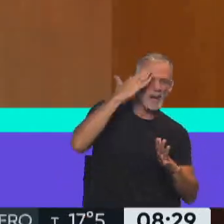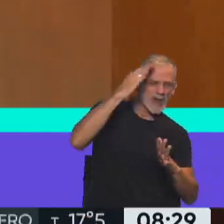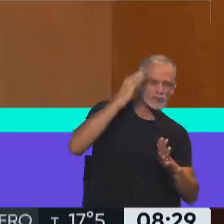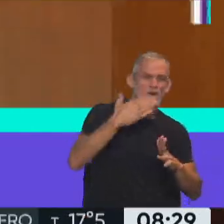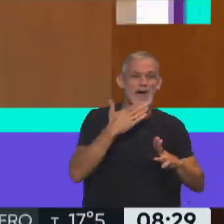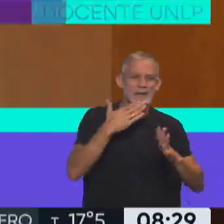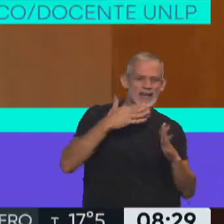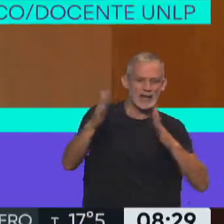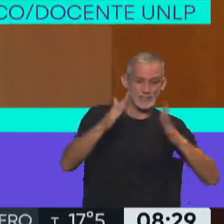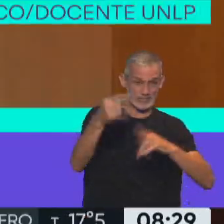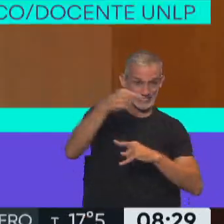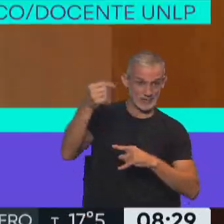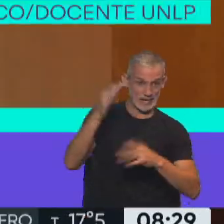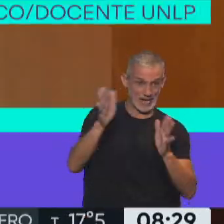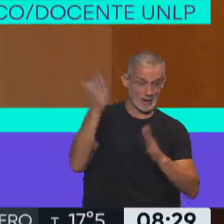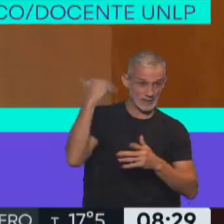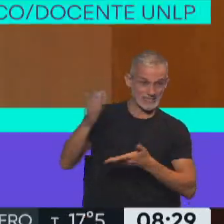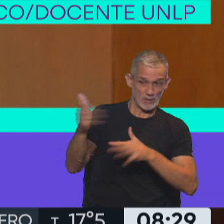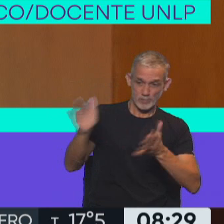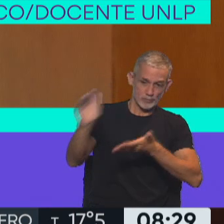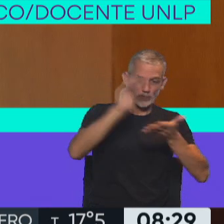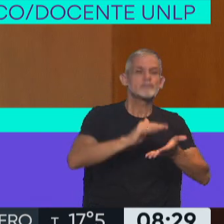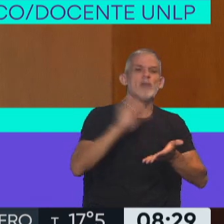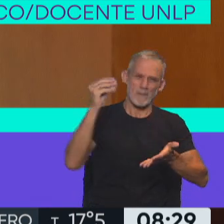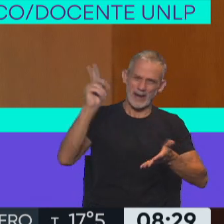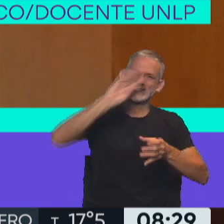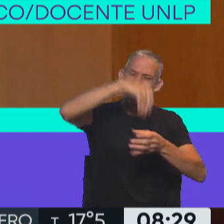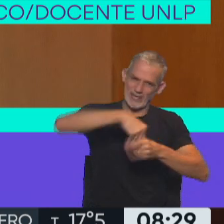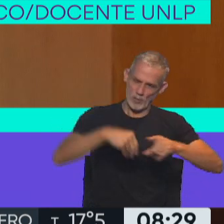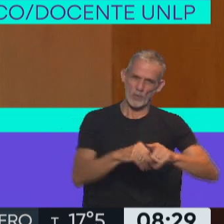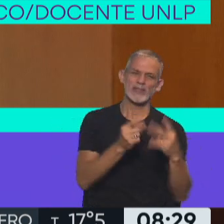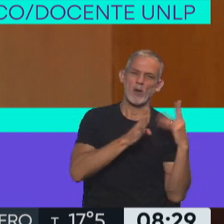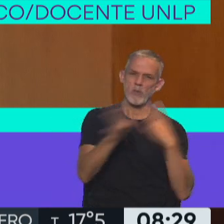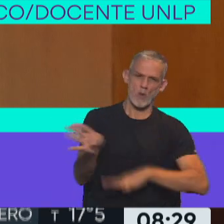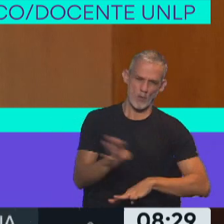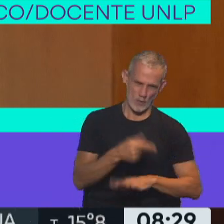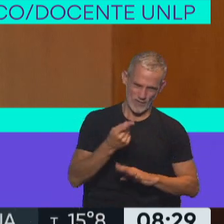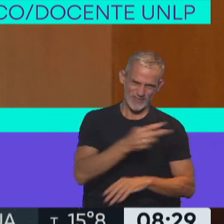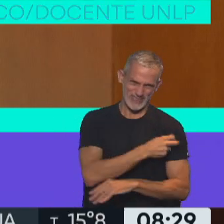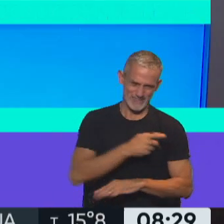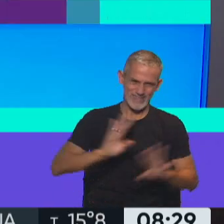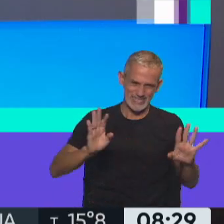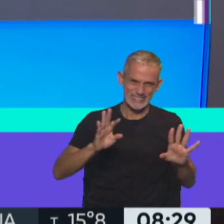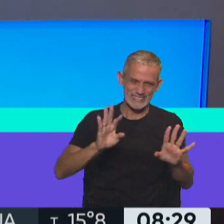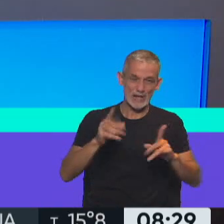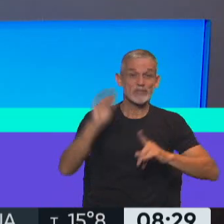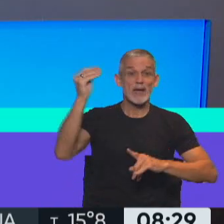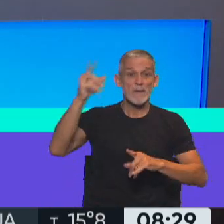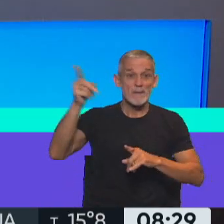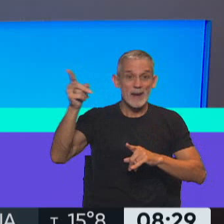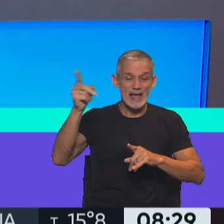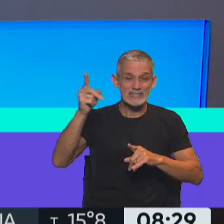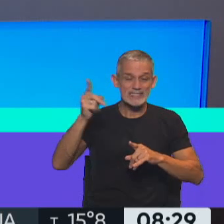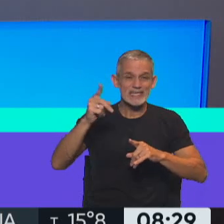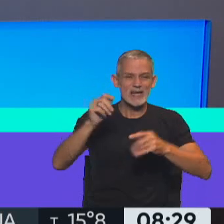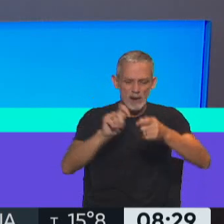vacunas que entraron la semana pasada consideran esta cepa. O sea, la tienen incluida. Sí, están incluidas. O sea, se adelantó en Brasil la